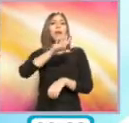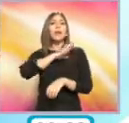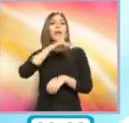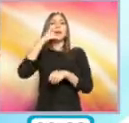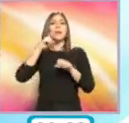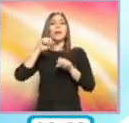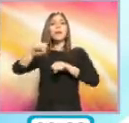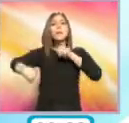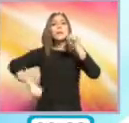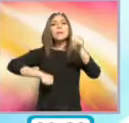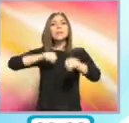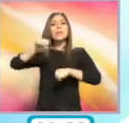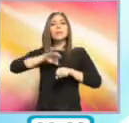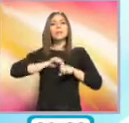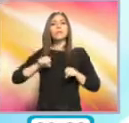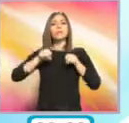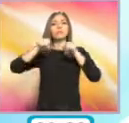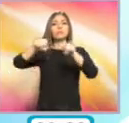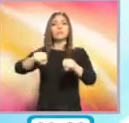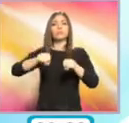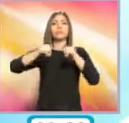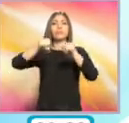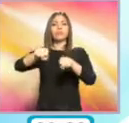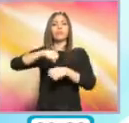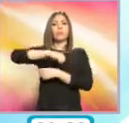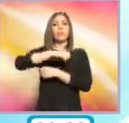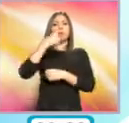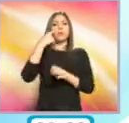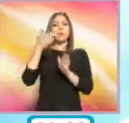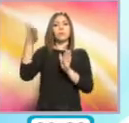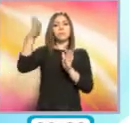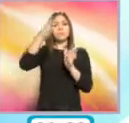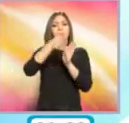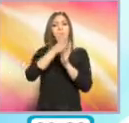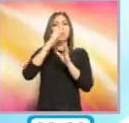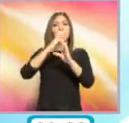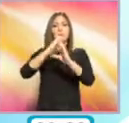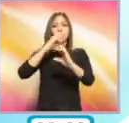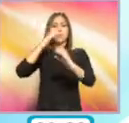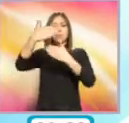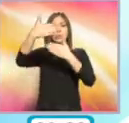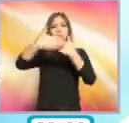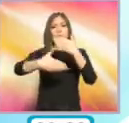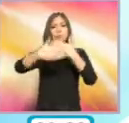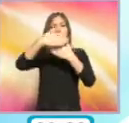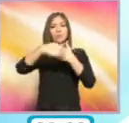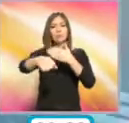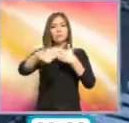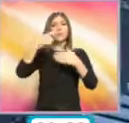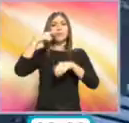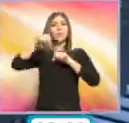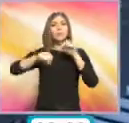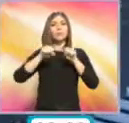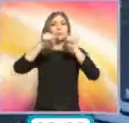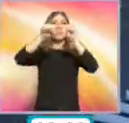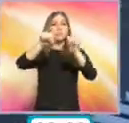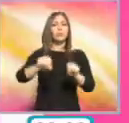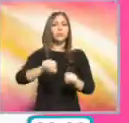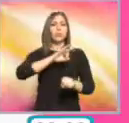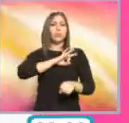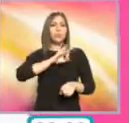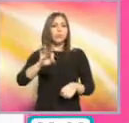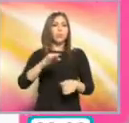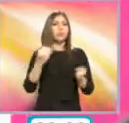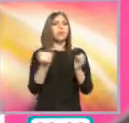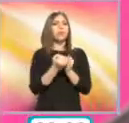bicicletas. Maravilloso. Que van enfrente de los autobuses, ¿verdad? Así es. Sí. Y pues queremos señalar que en el caso